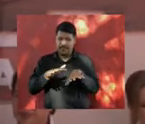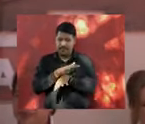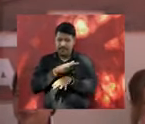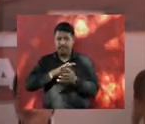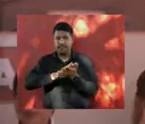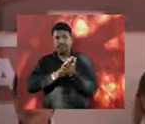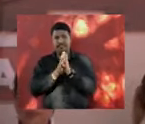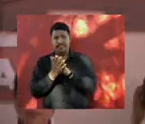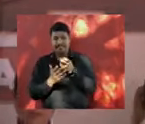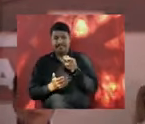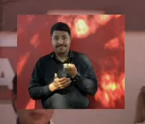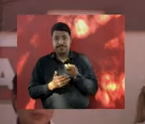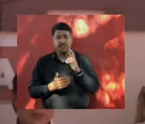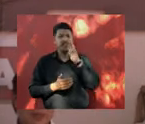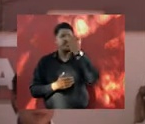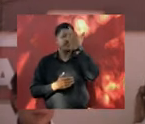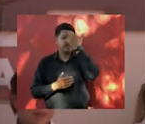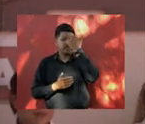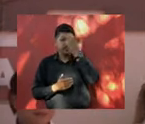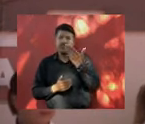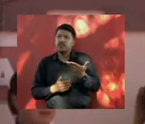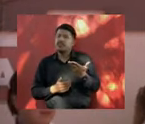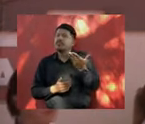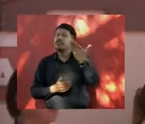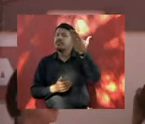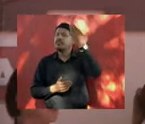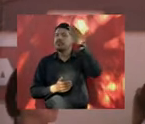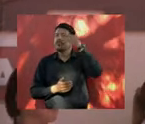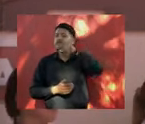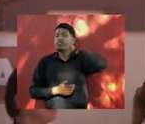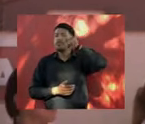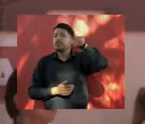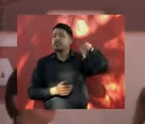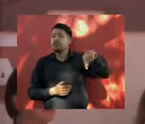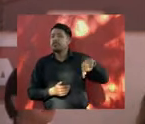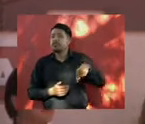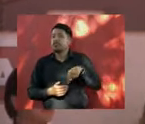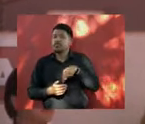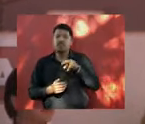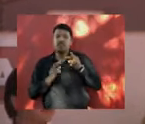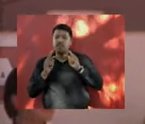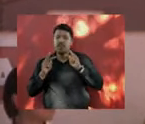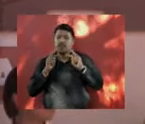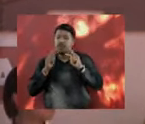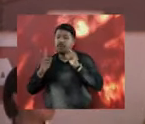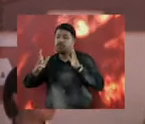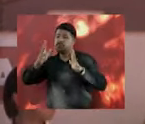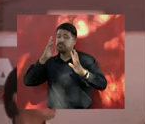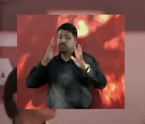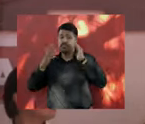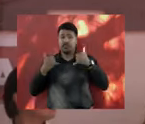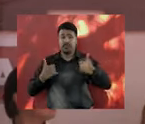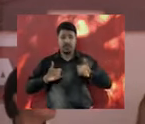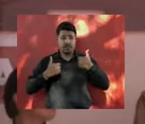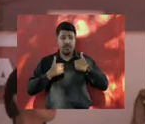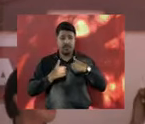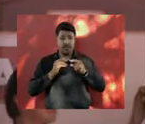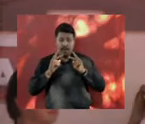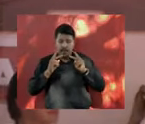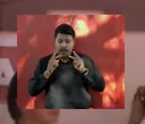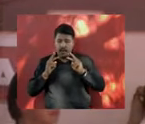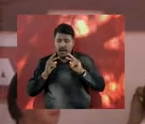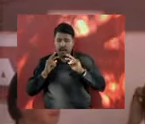Recordé ahora que pasé por este pasillo y vi tantos jóvenes. Que cuando